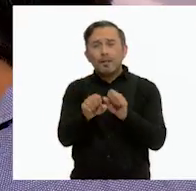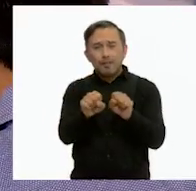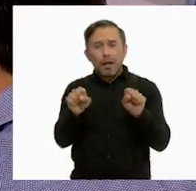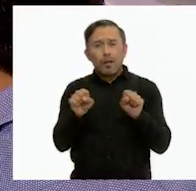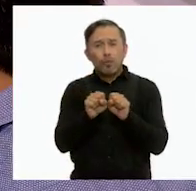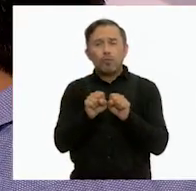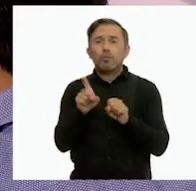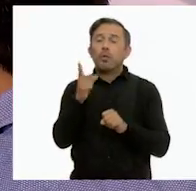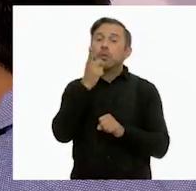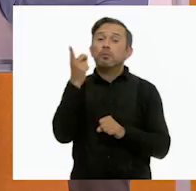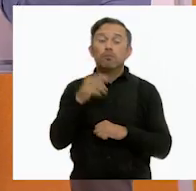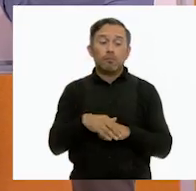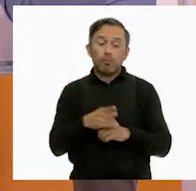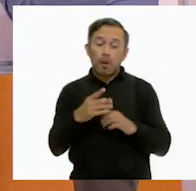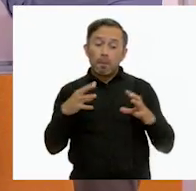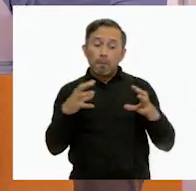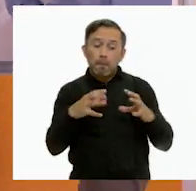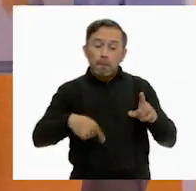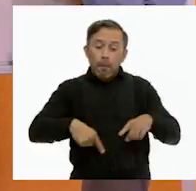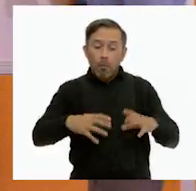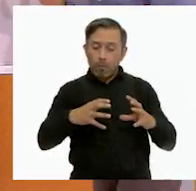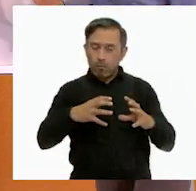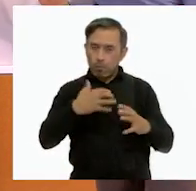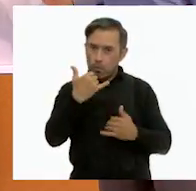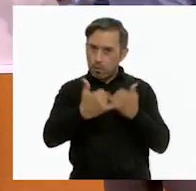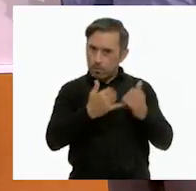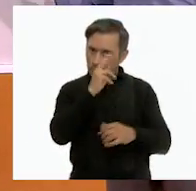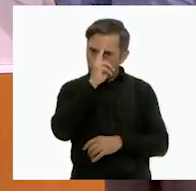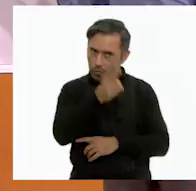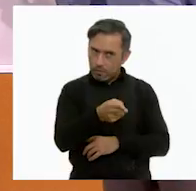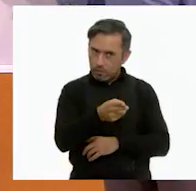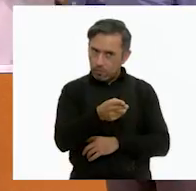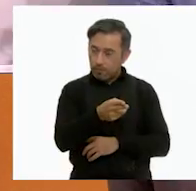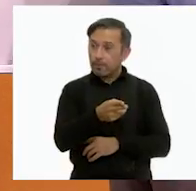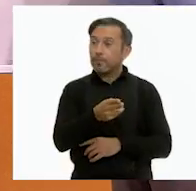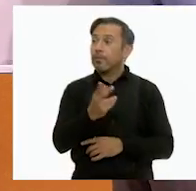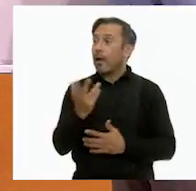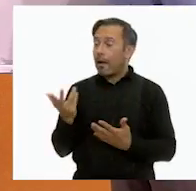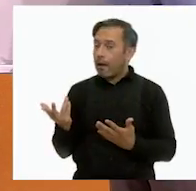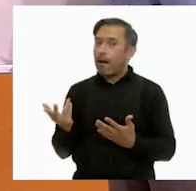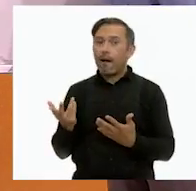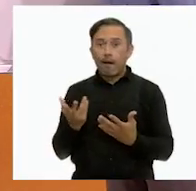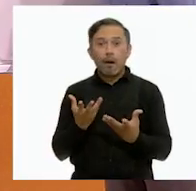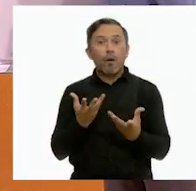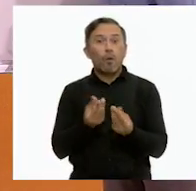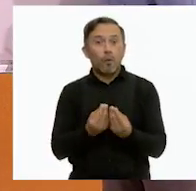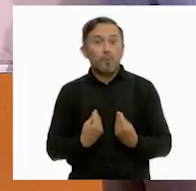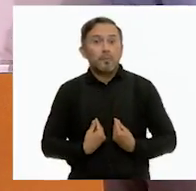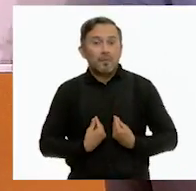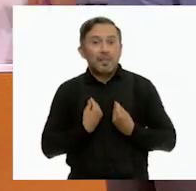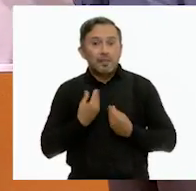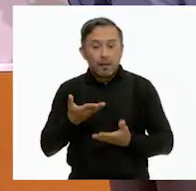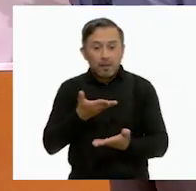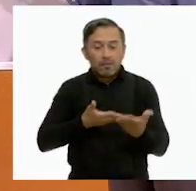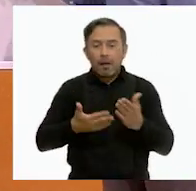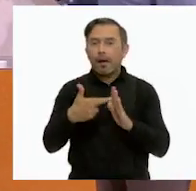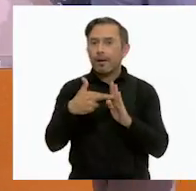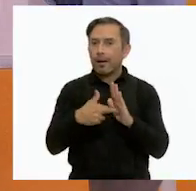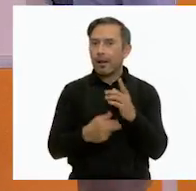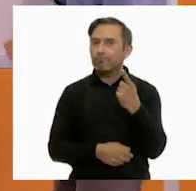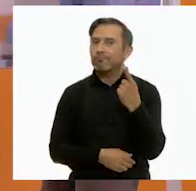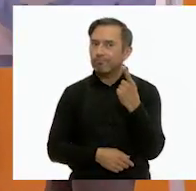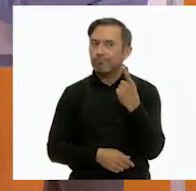jugar con la pelota. Entonces, esta es una regla de convivencia. La